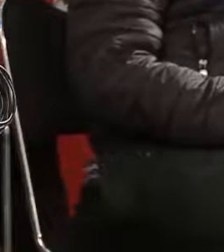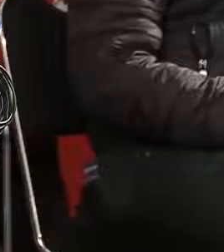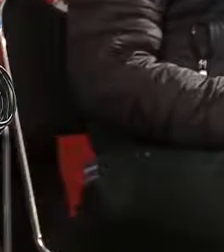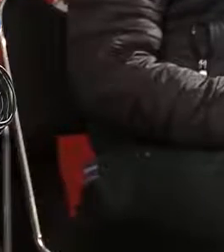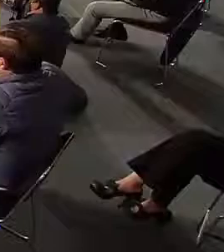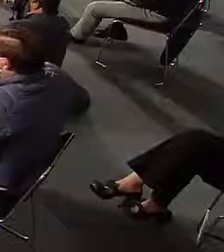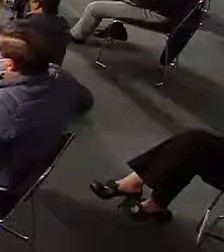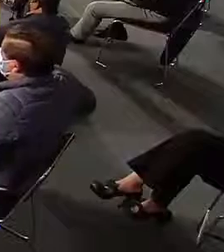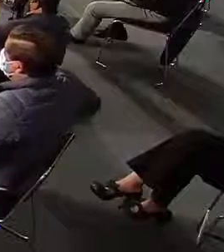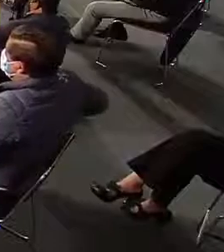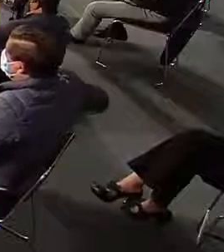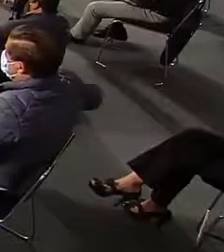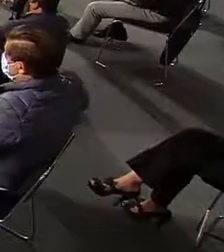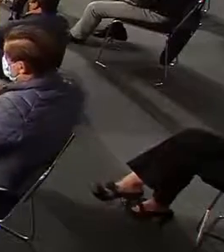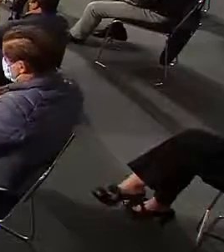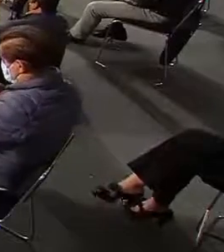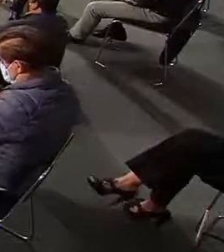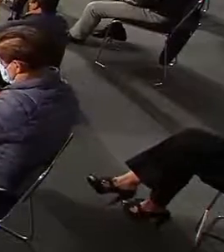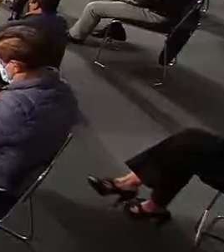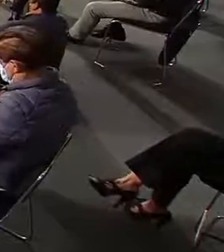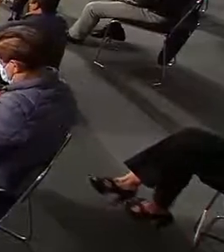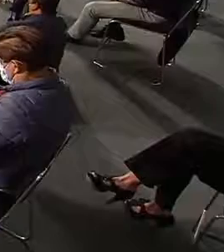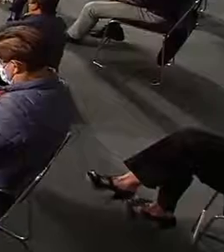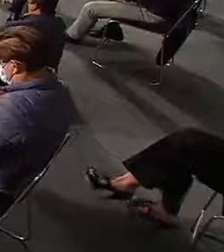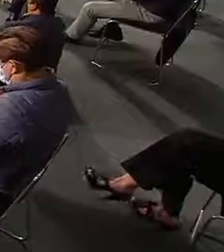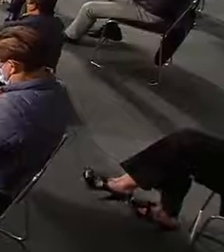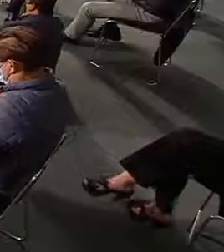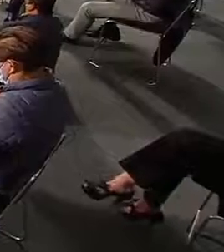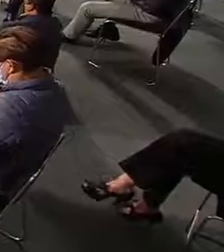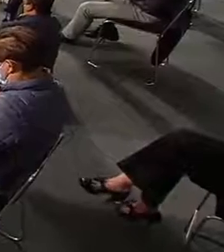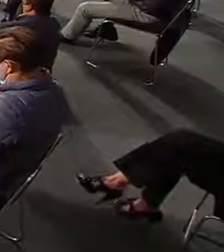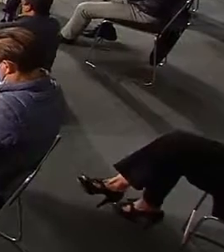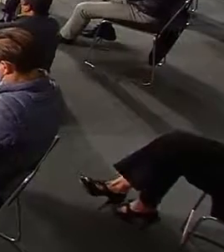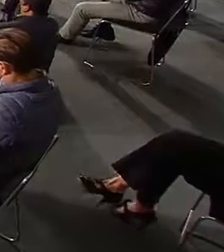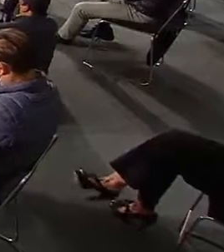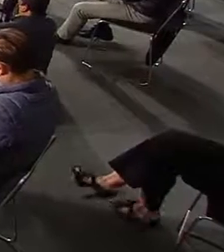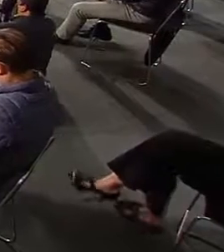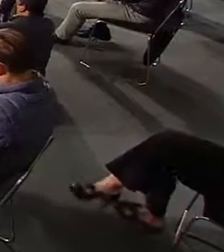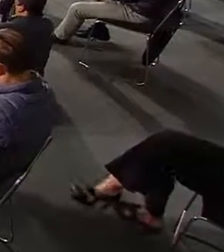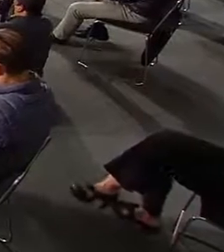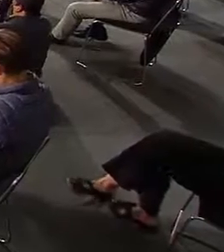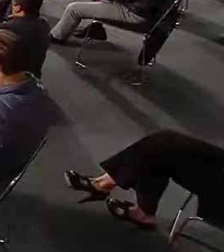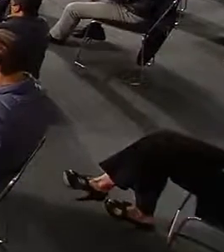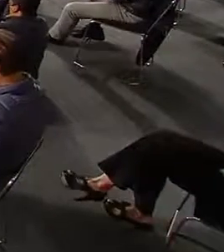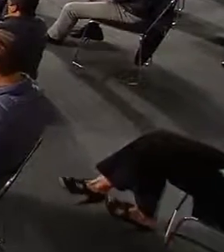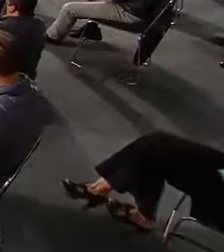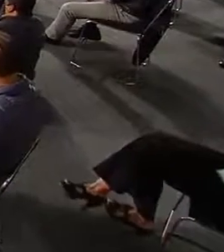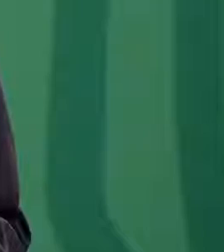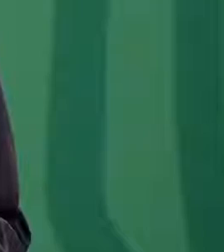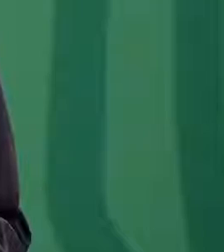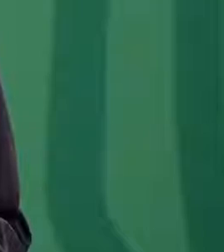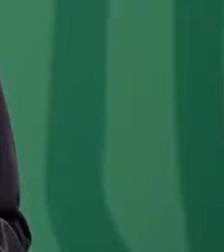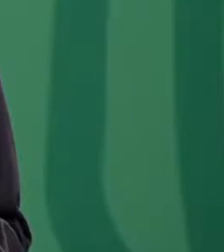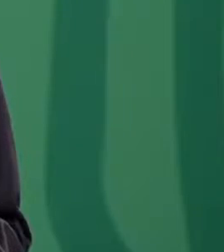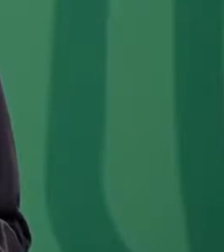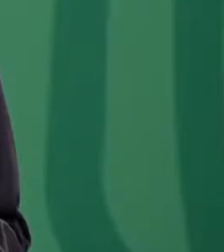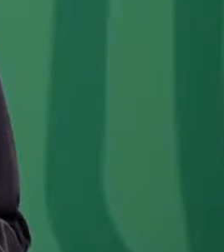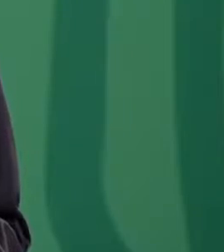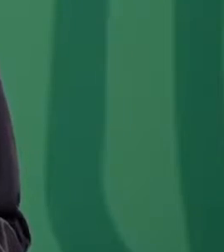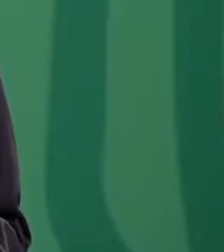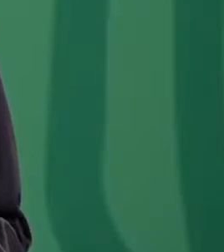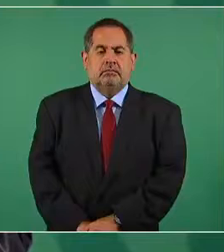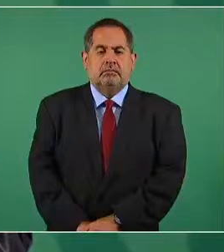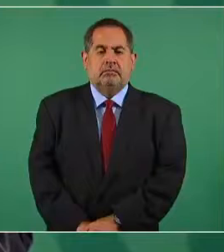pregunta. Gracias. Bueno, siempre ha habido una actitud solidaria del gobierno de Estados Unidos.